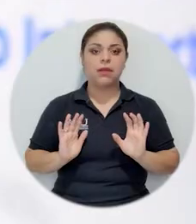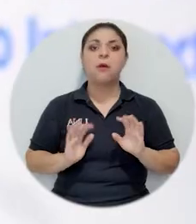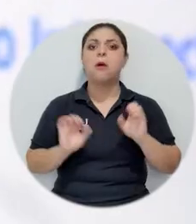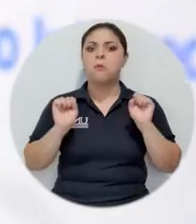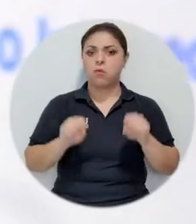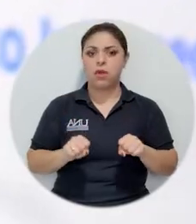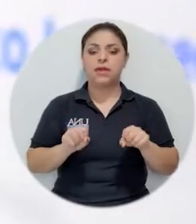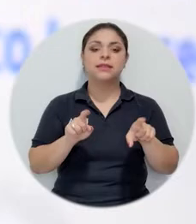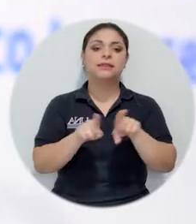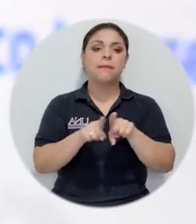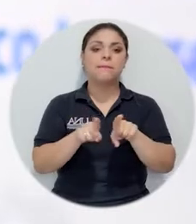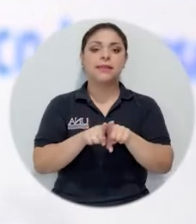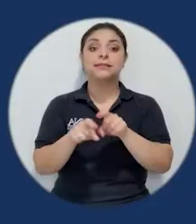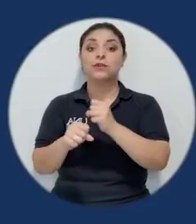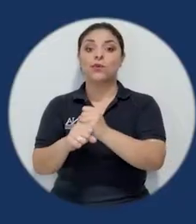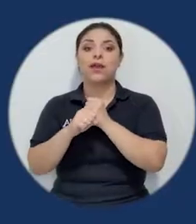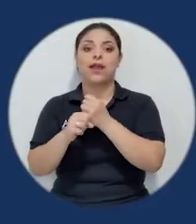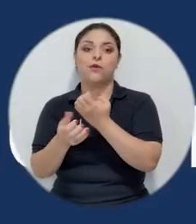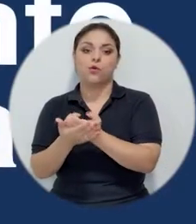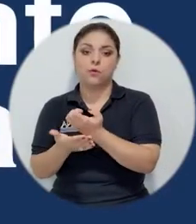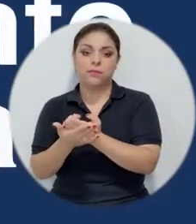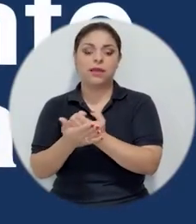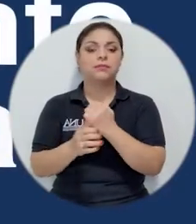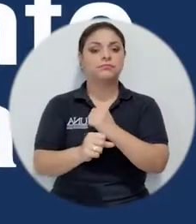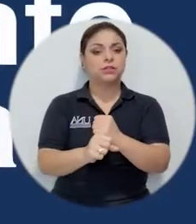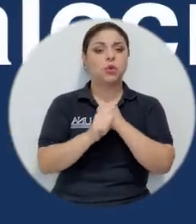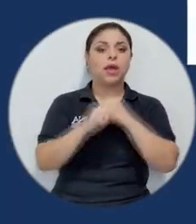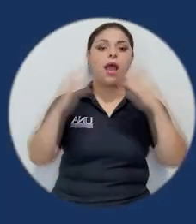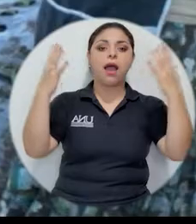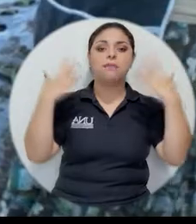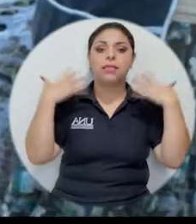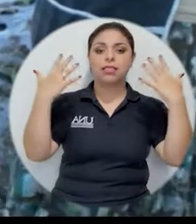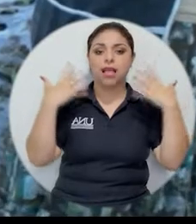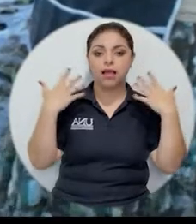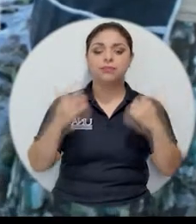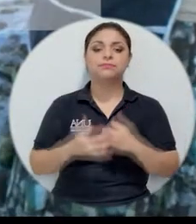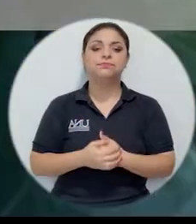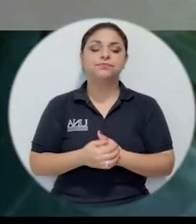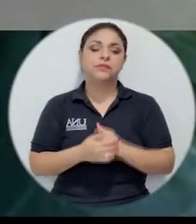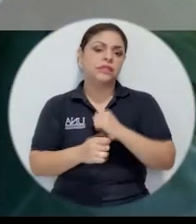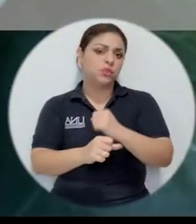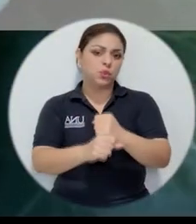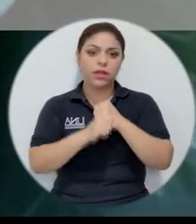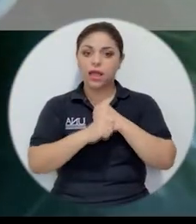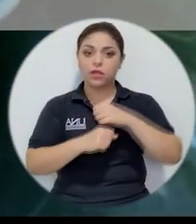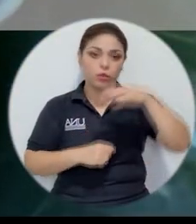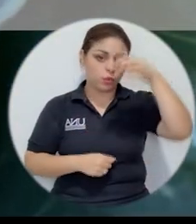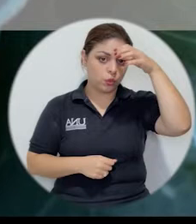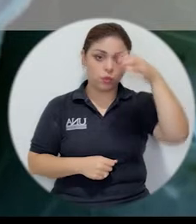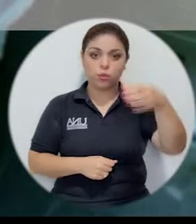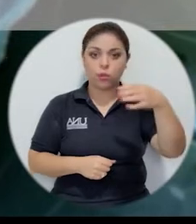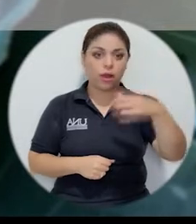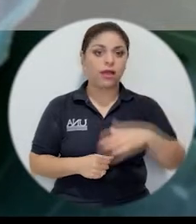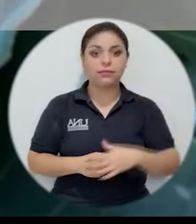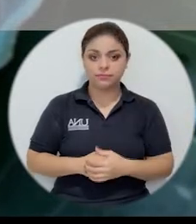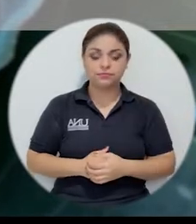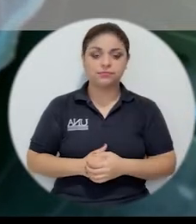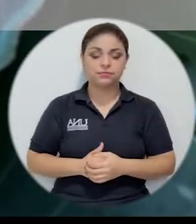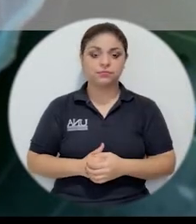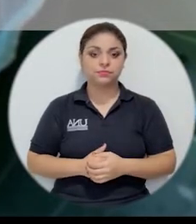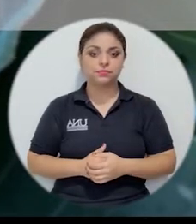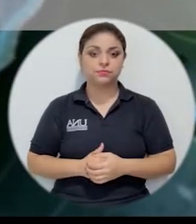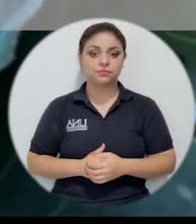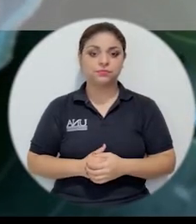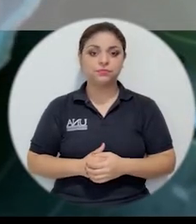otros sectores como la seguridad económica, la seguridad ambiental, la seguridad en la parte de la cultura de un